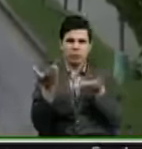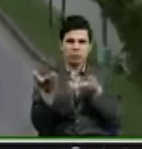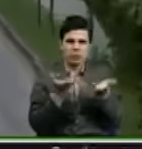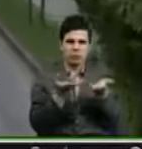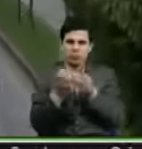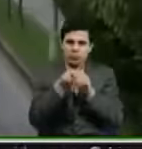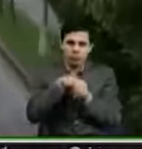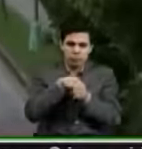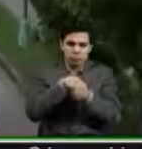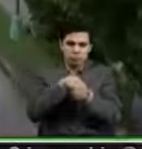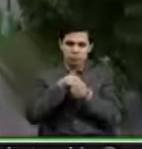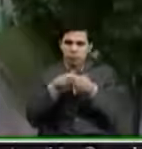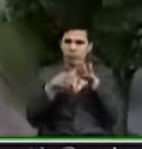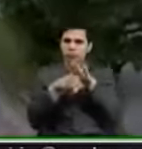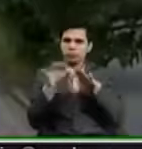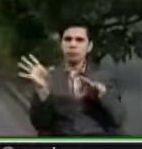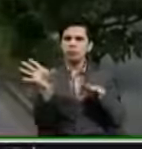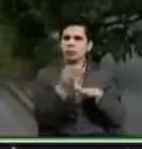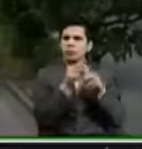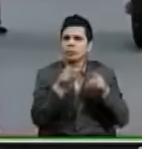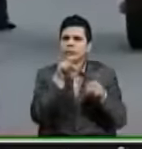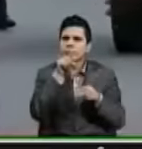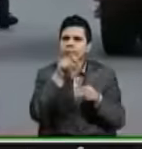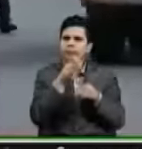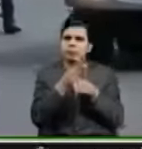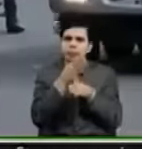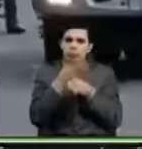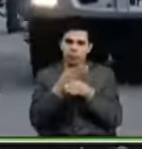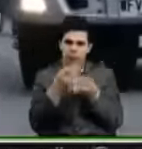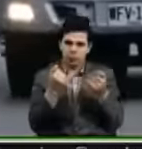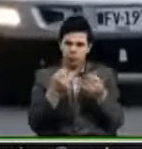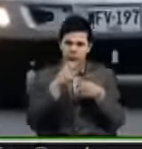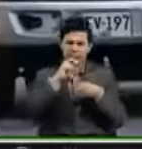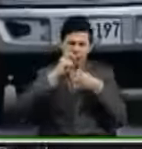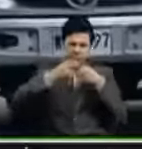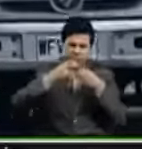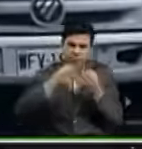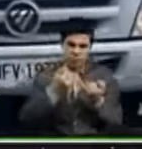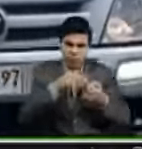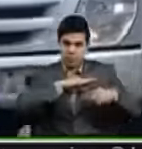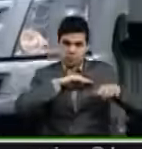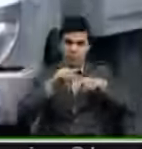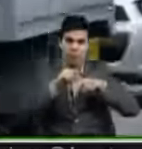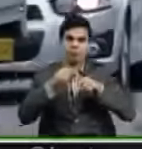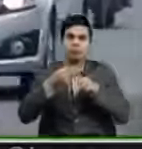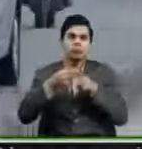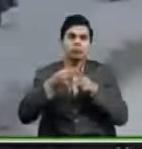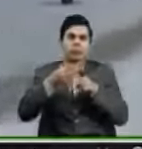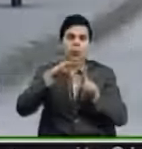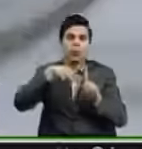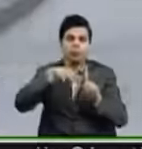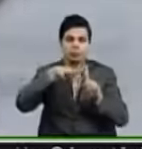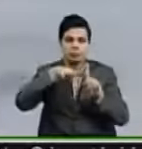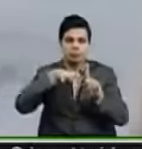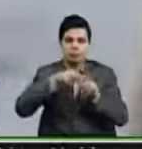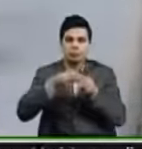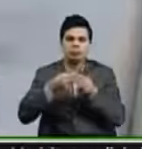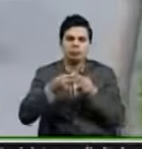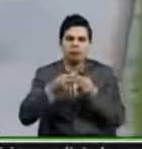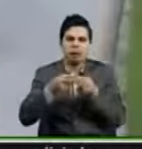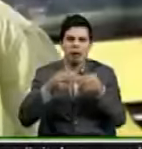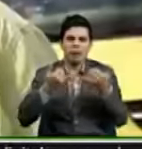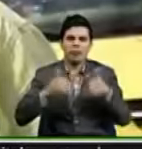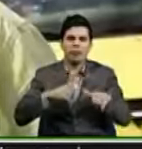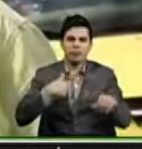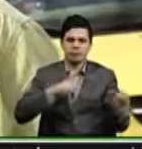el taxi, porque esto es un problema que va a afectar a la ciudad de Bucaramanga y esto es un problema que el señor alcalde a 4 o 5 meses de inicio de su administración no le puede dejar